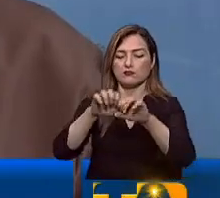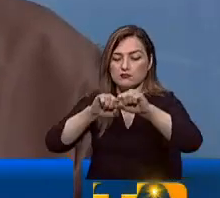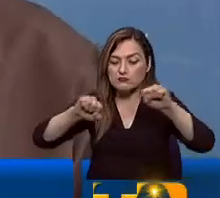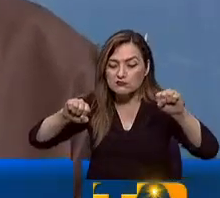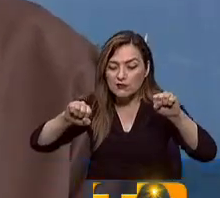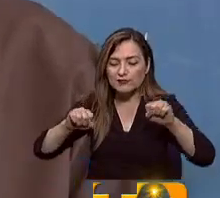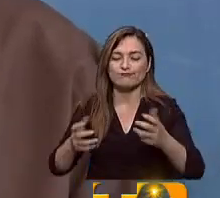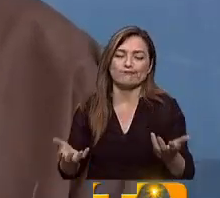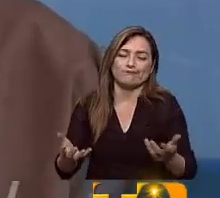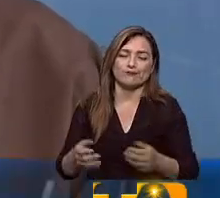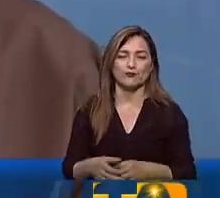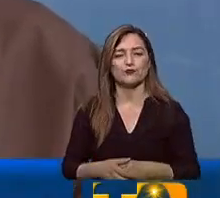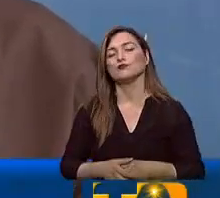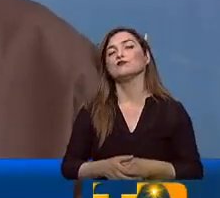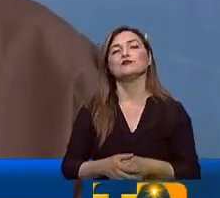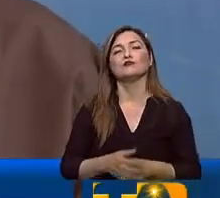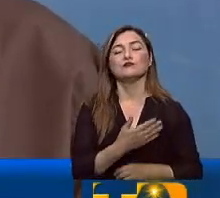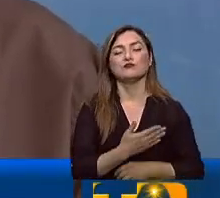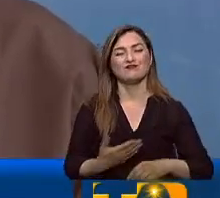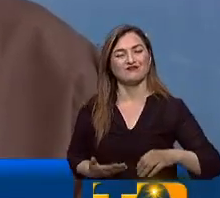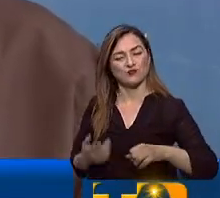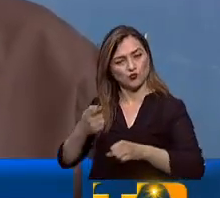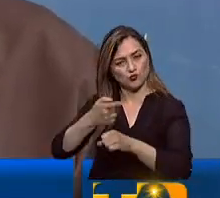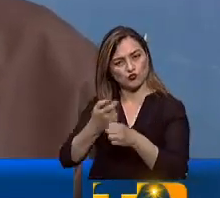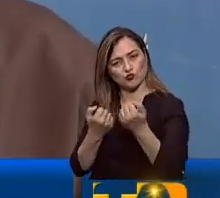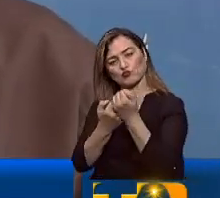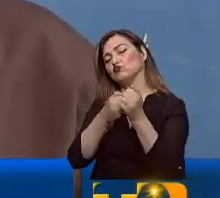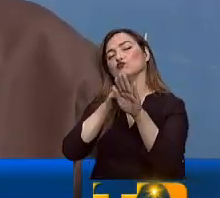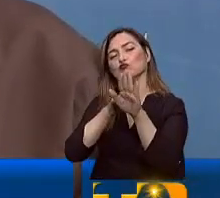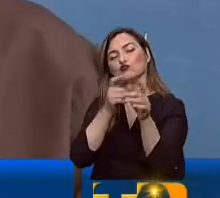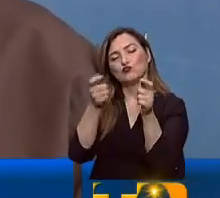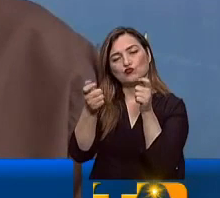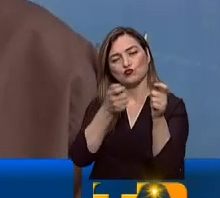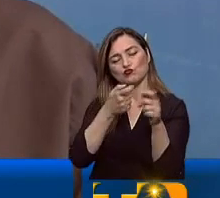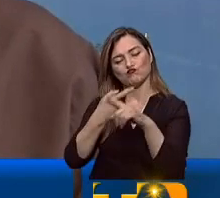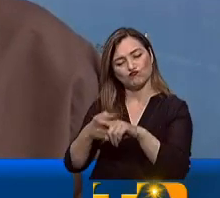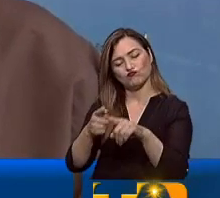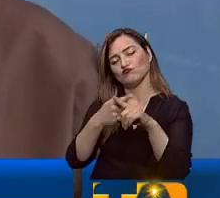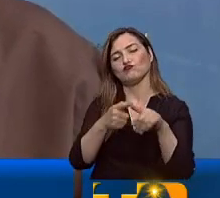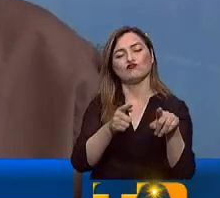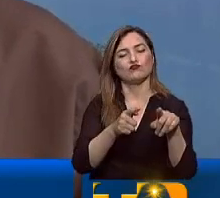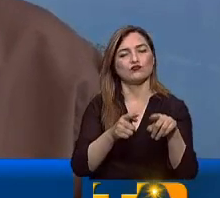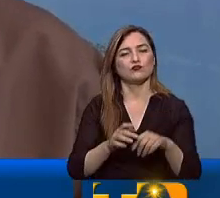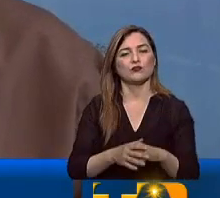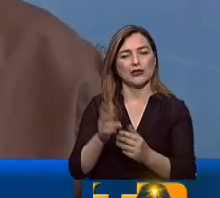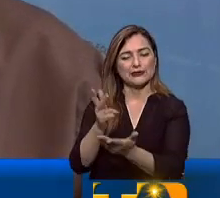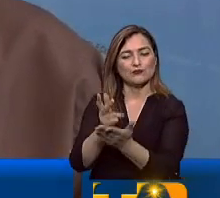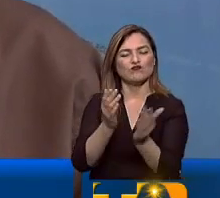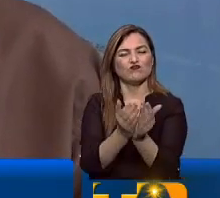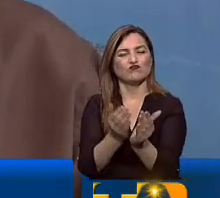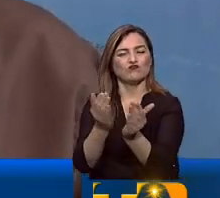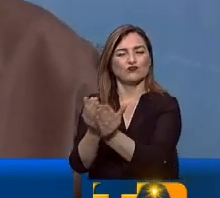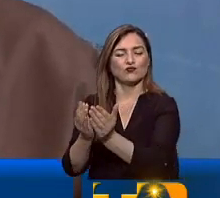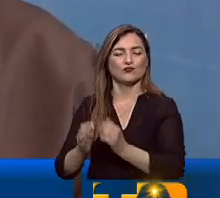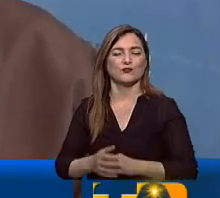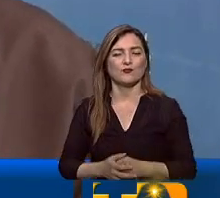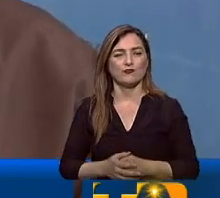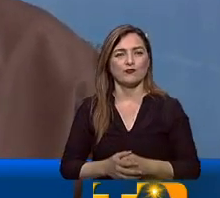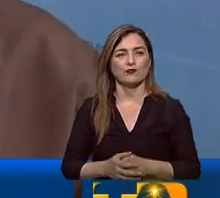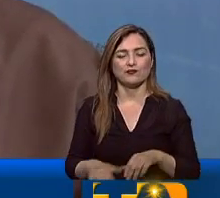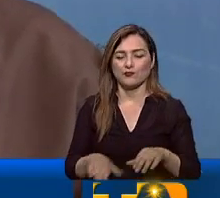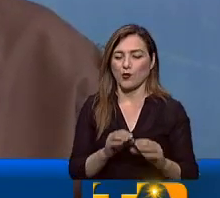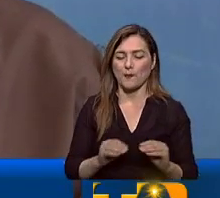han emitido por parte del Ejecutivo, han impulsado nuestro control en cada una de las diferentes terminales portuarias, incrementando